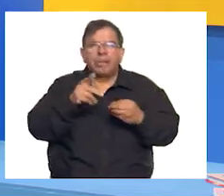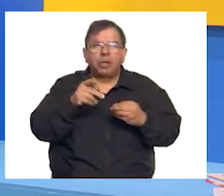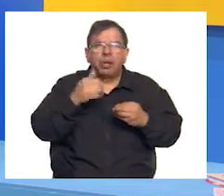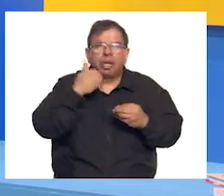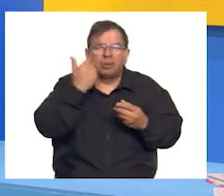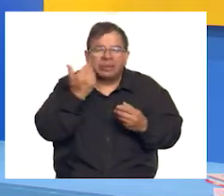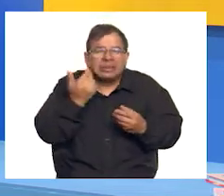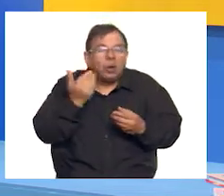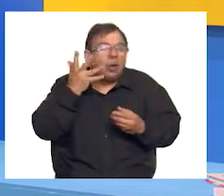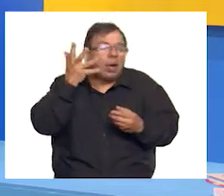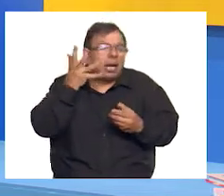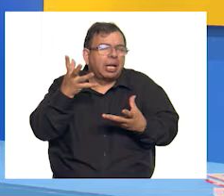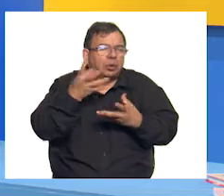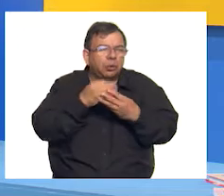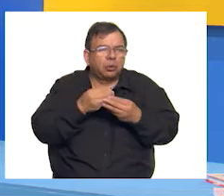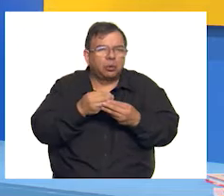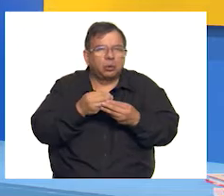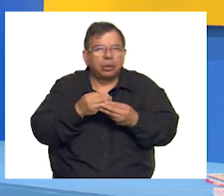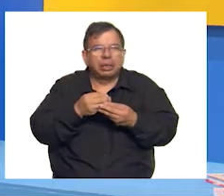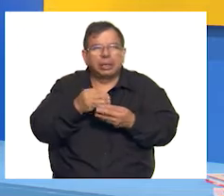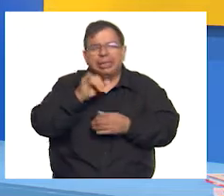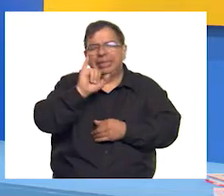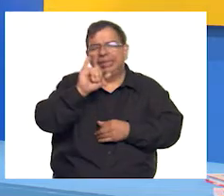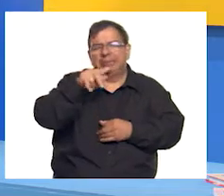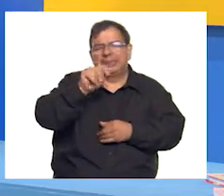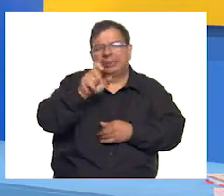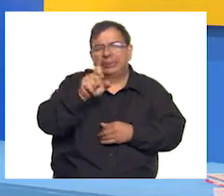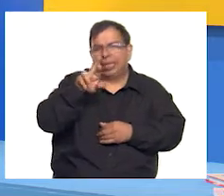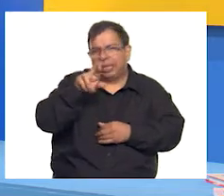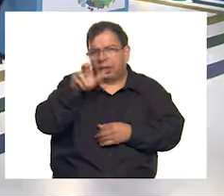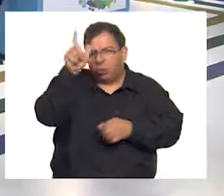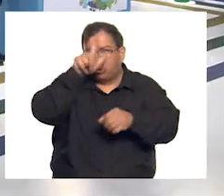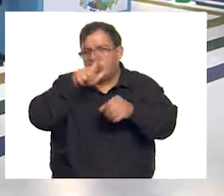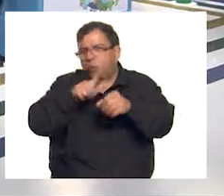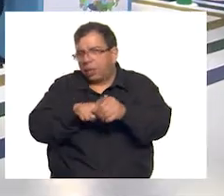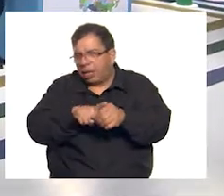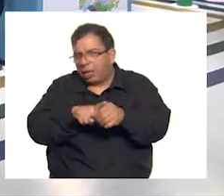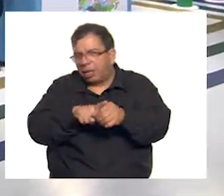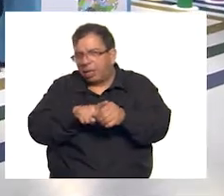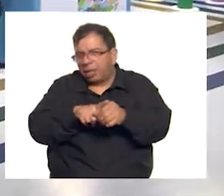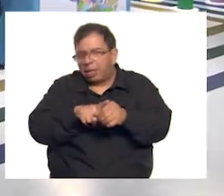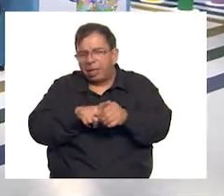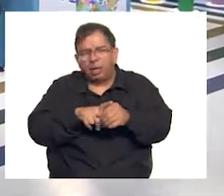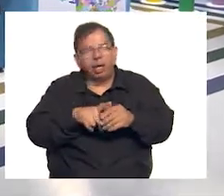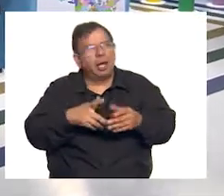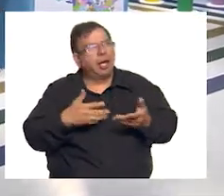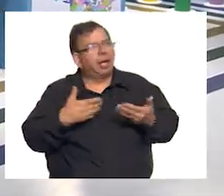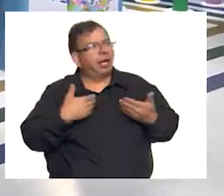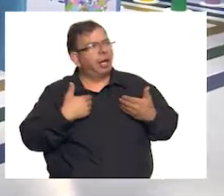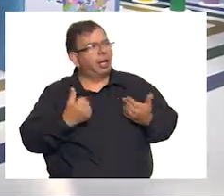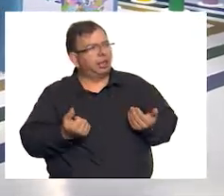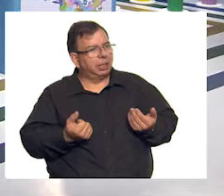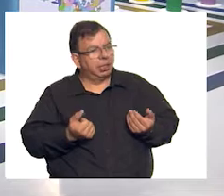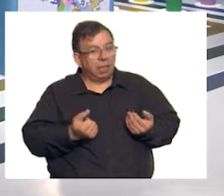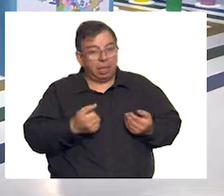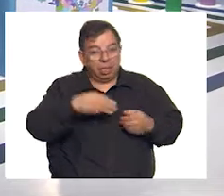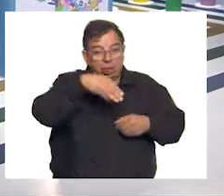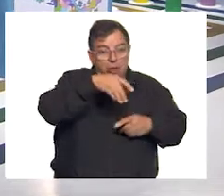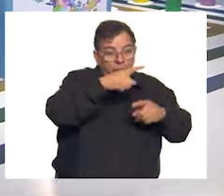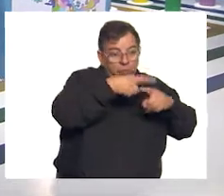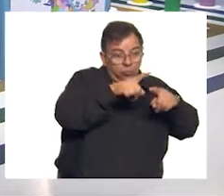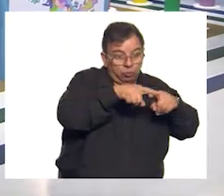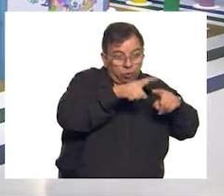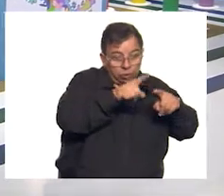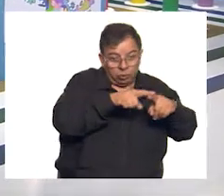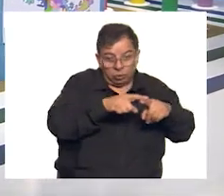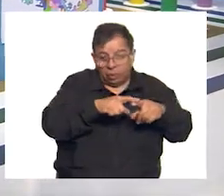que lográramos llegar a ser un país intercultural. Ah, ya entiendo, Gaby. Como parte de la multiculturalidad podrían estar